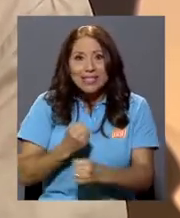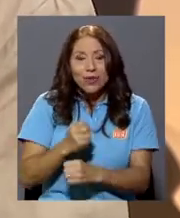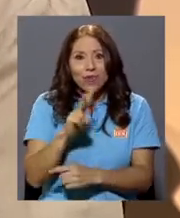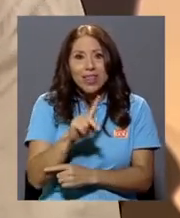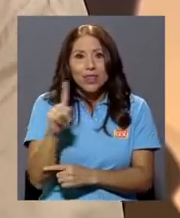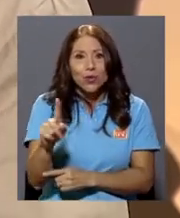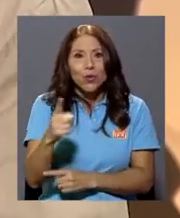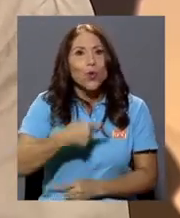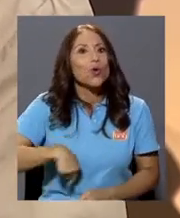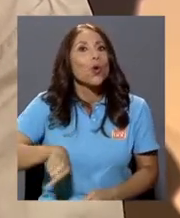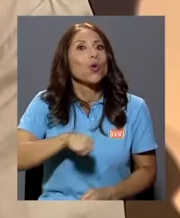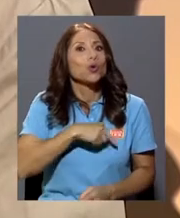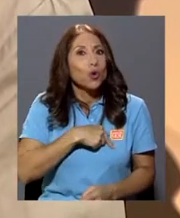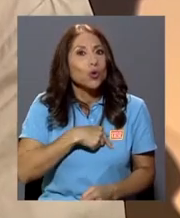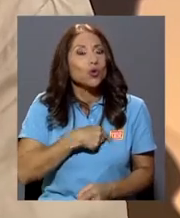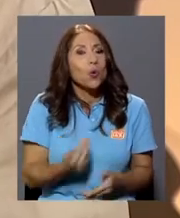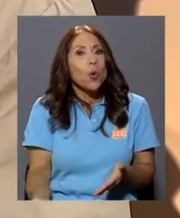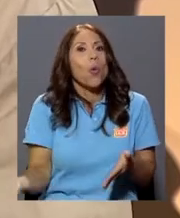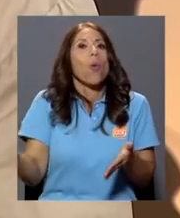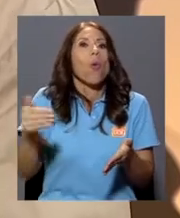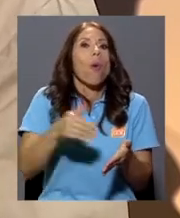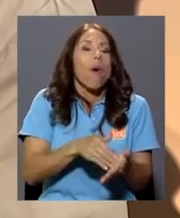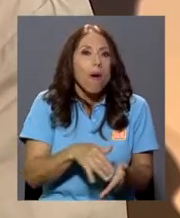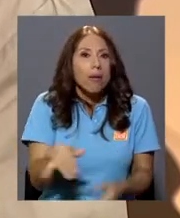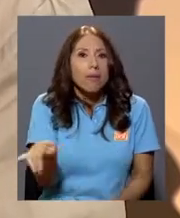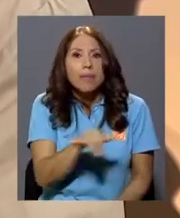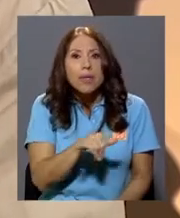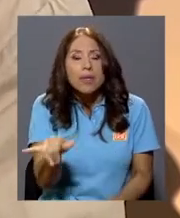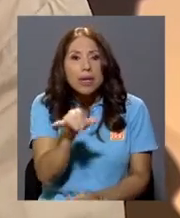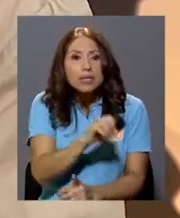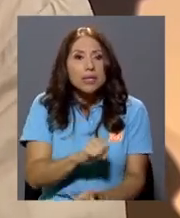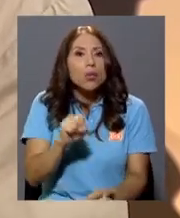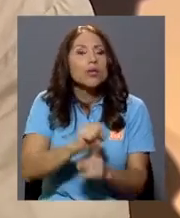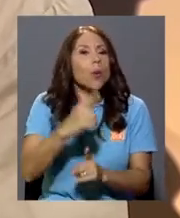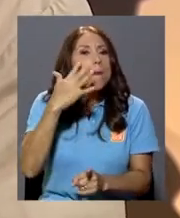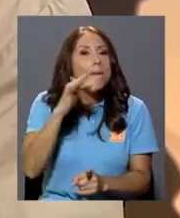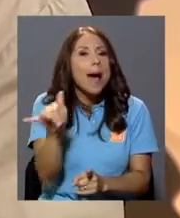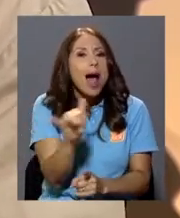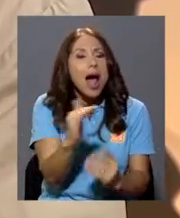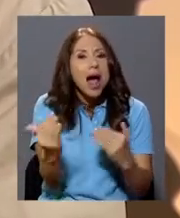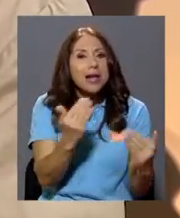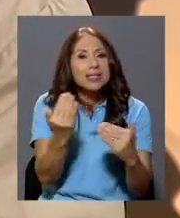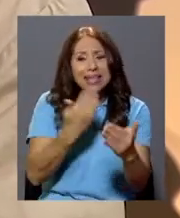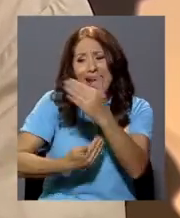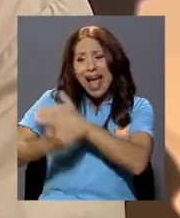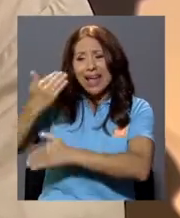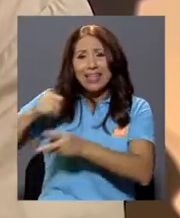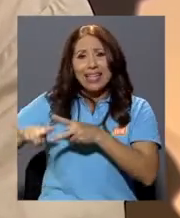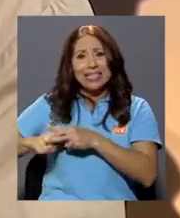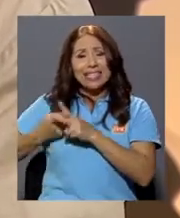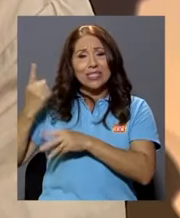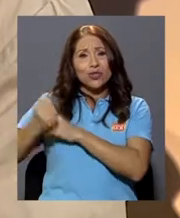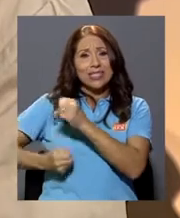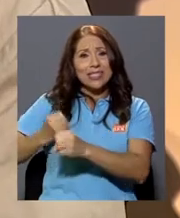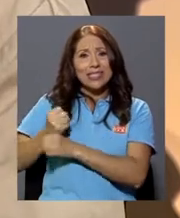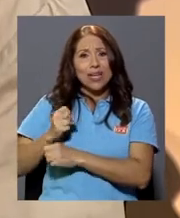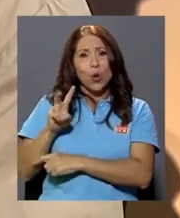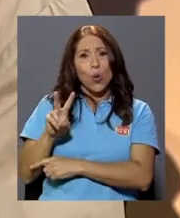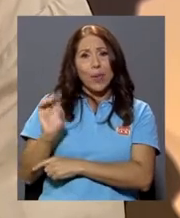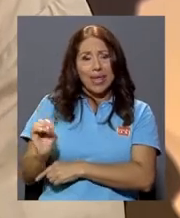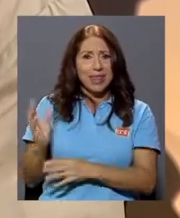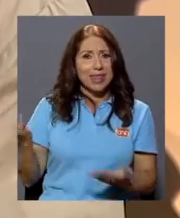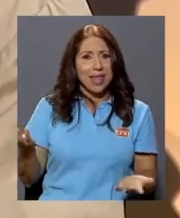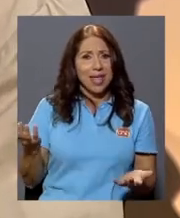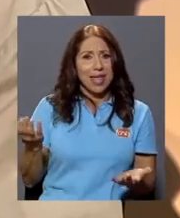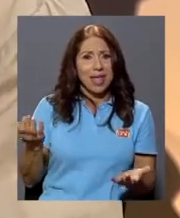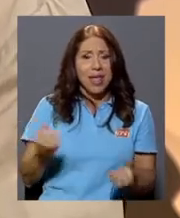a tener, a inicios del siglo XXI, la misma situaciones similares a como se vivieron a los inicios del siglo XX en